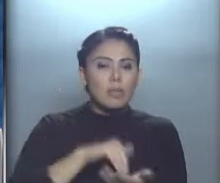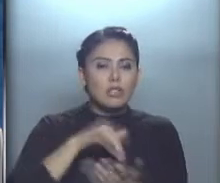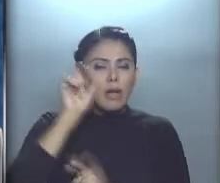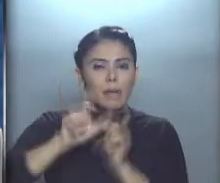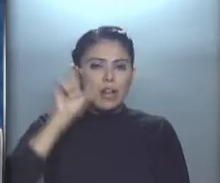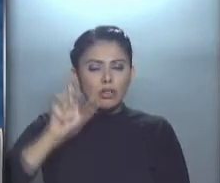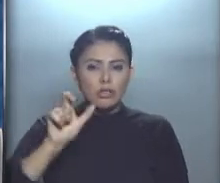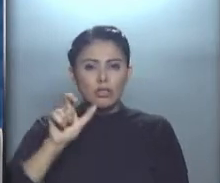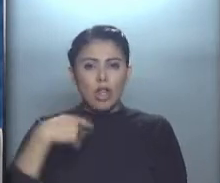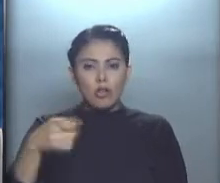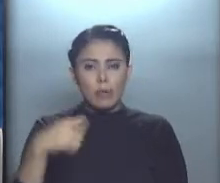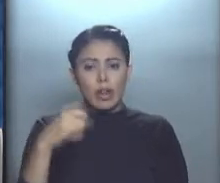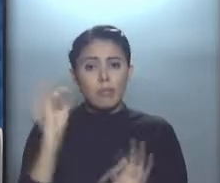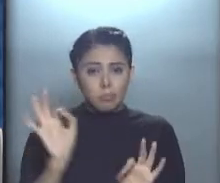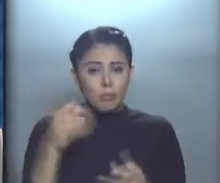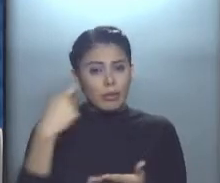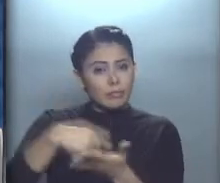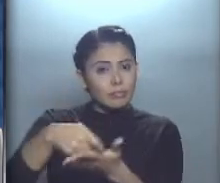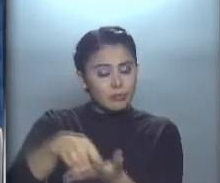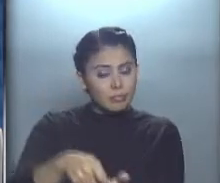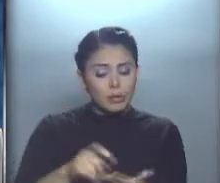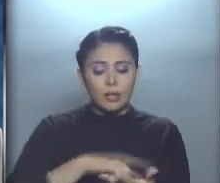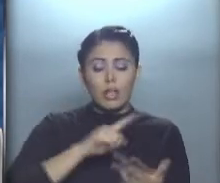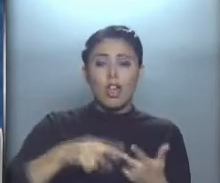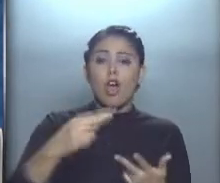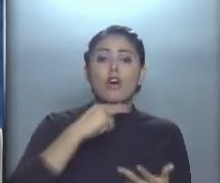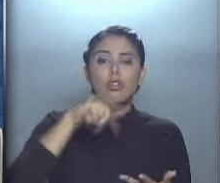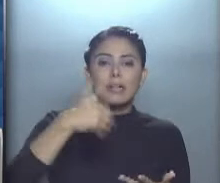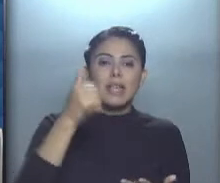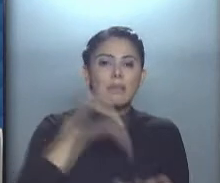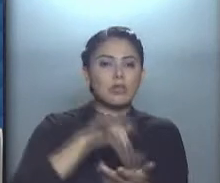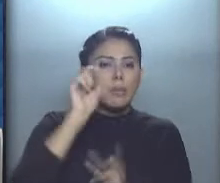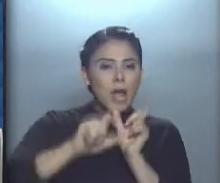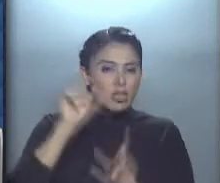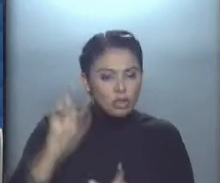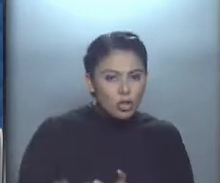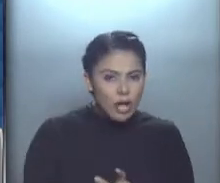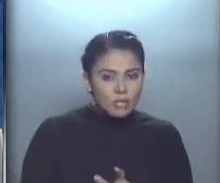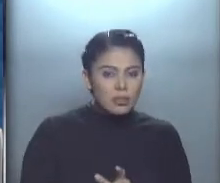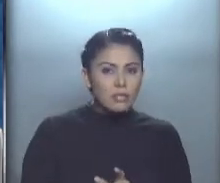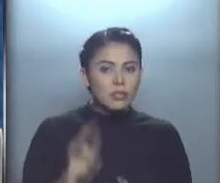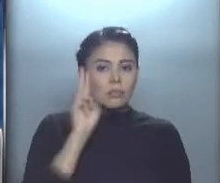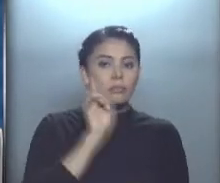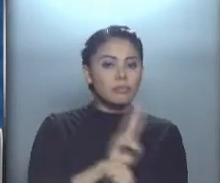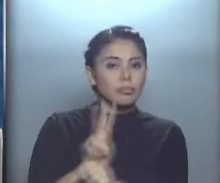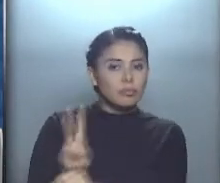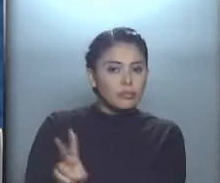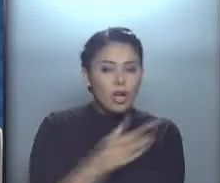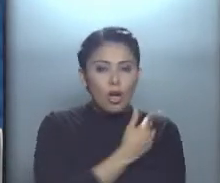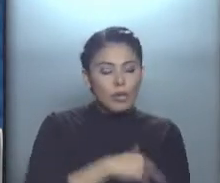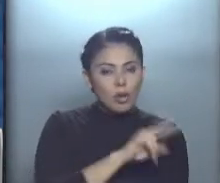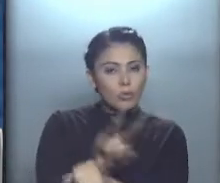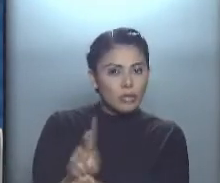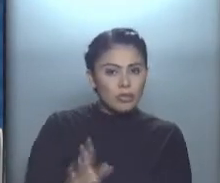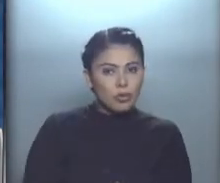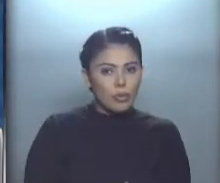incluidos en el sistema social para tener una cobertura de carácter universal. 11,6 millones de personas están bajo la tutela de la protección del Estado